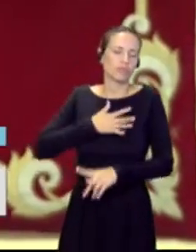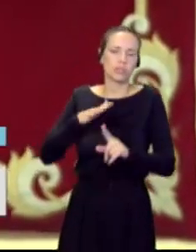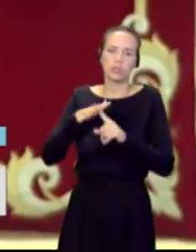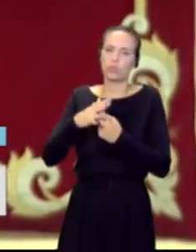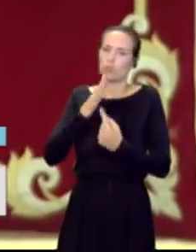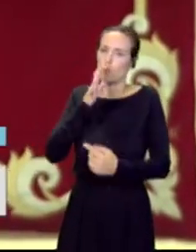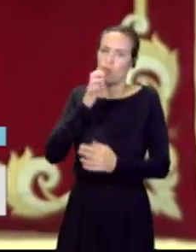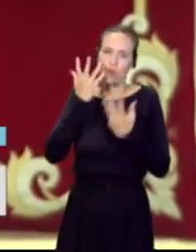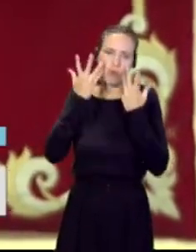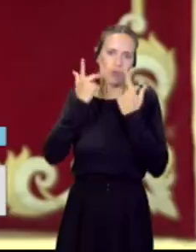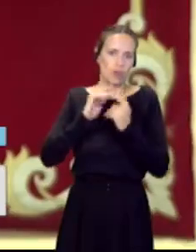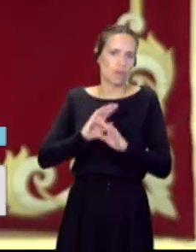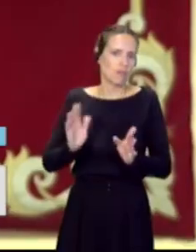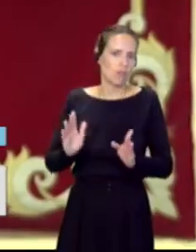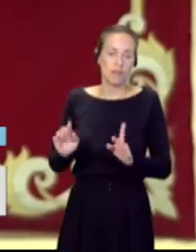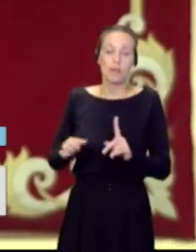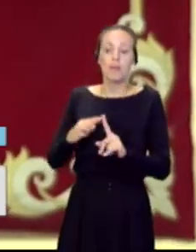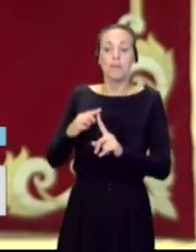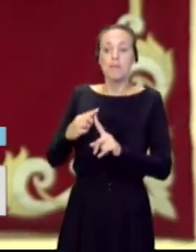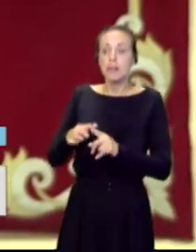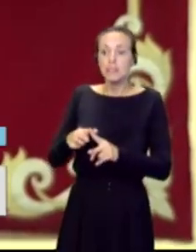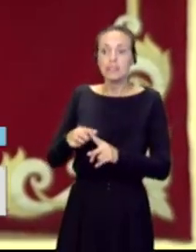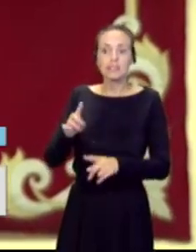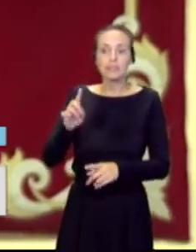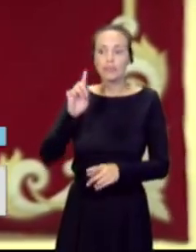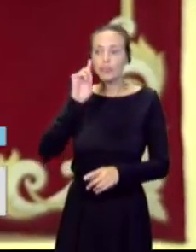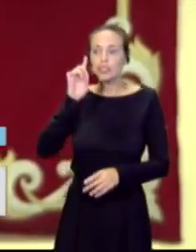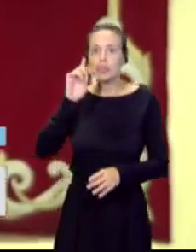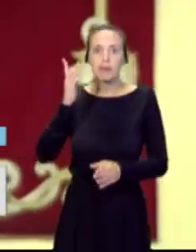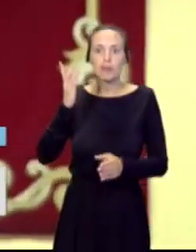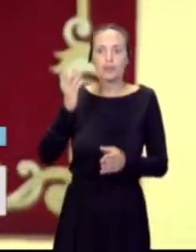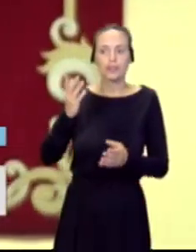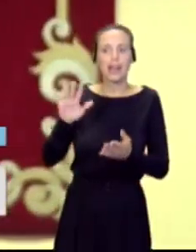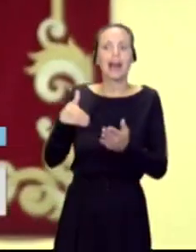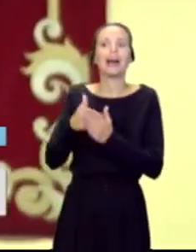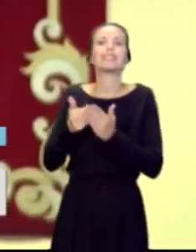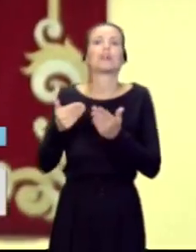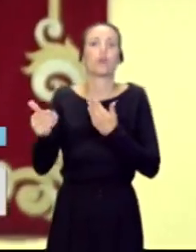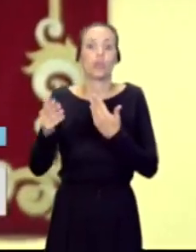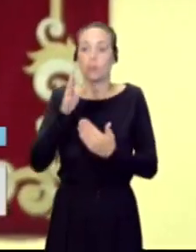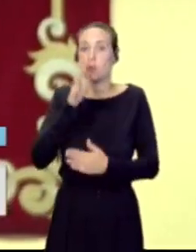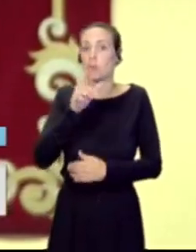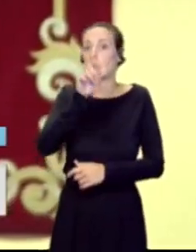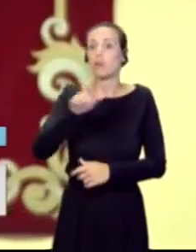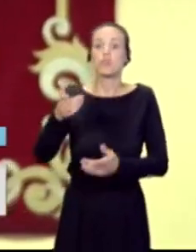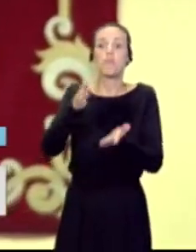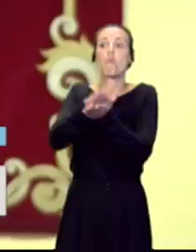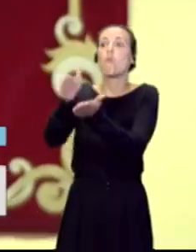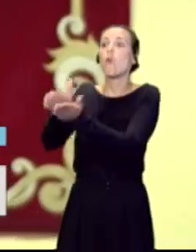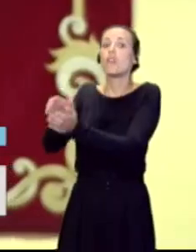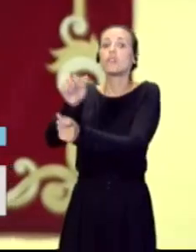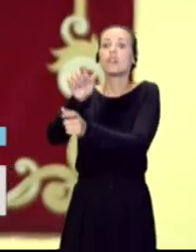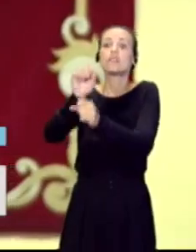sobre todo ha sido una tragedia en la que todavía no sabemos las dimensiones ciertas del asunto. Hay 50 y pico cadáveres por ahí en el mar